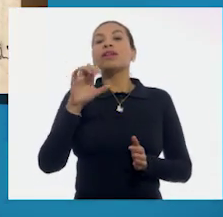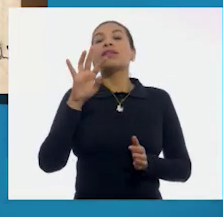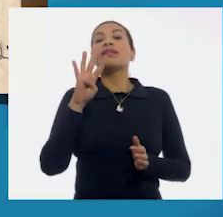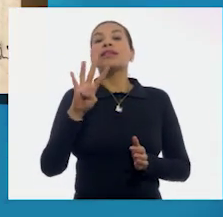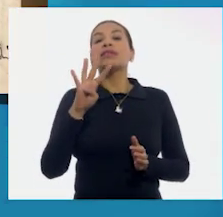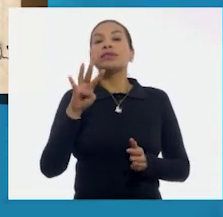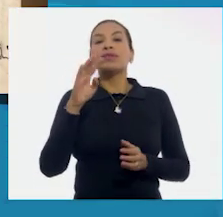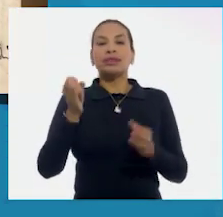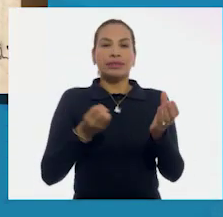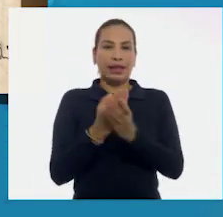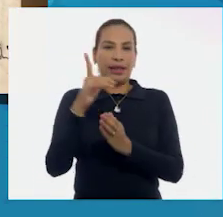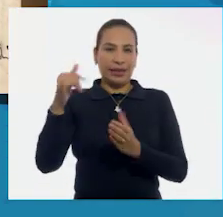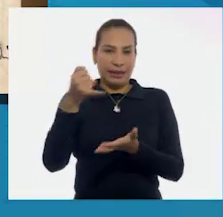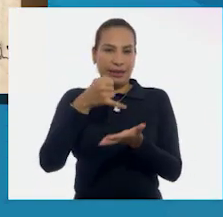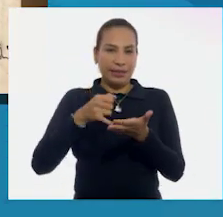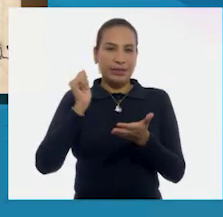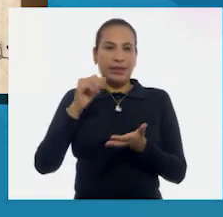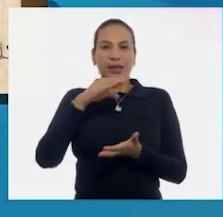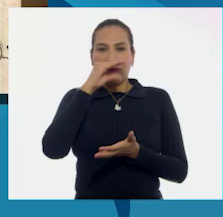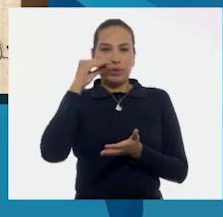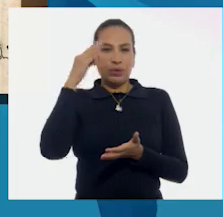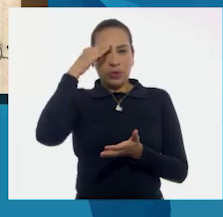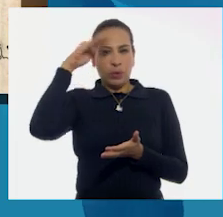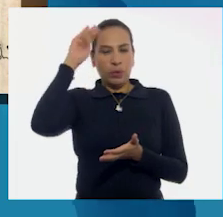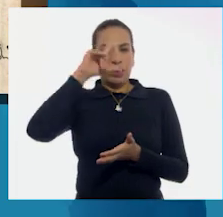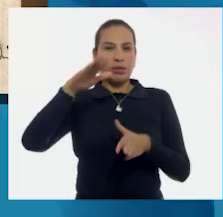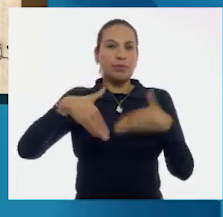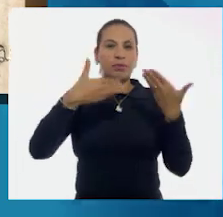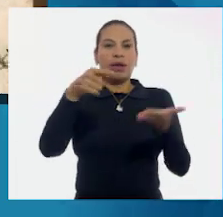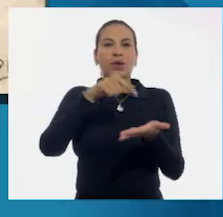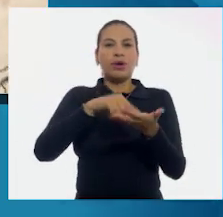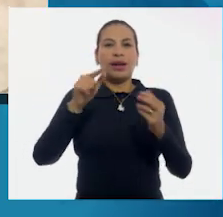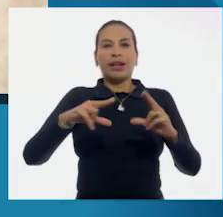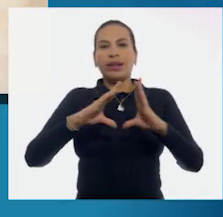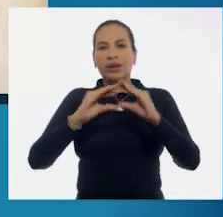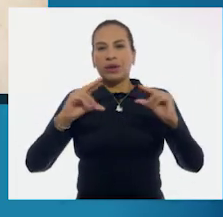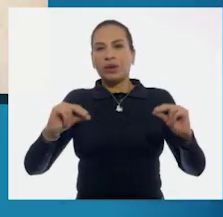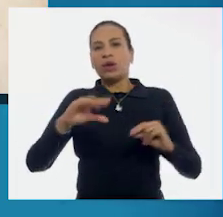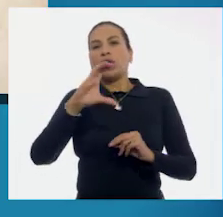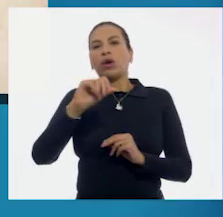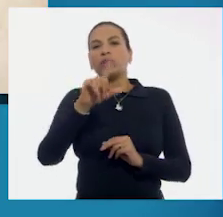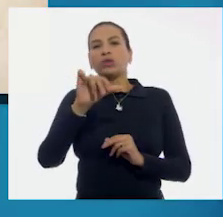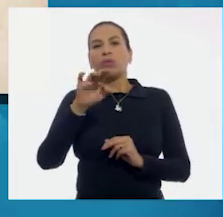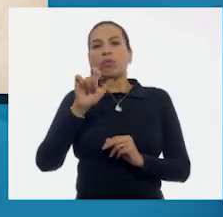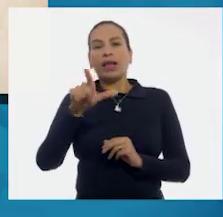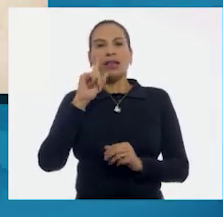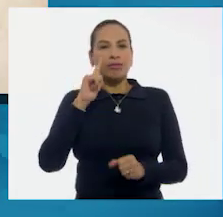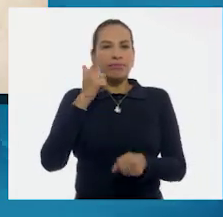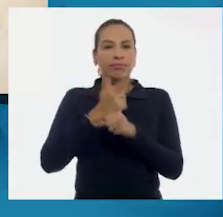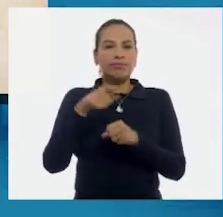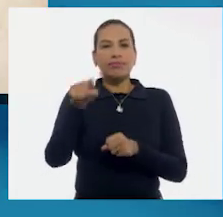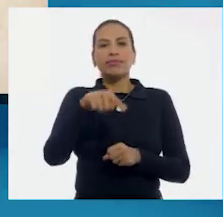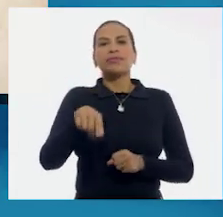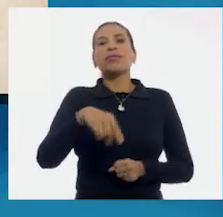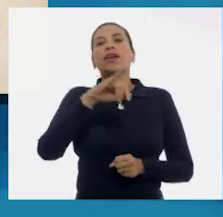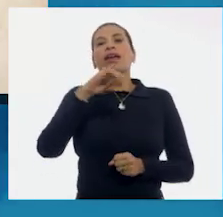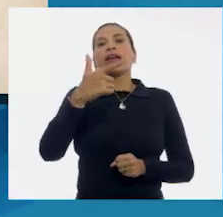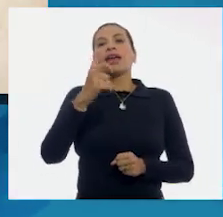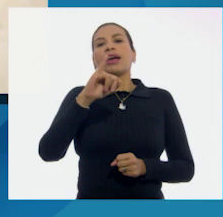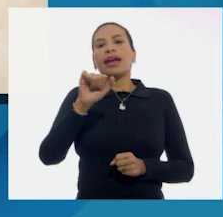1519 salieron de Cuba y días después llegaron a Cozumel. Ahí encontraron a Jerónimo de